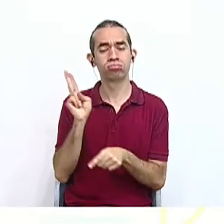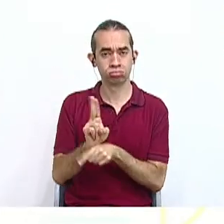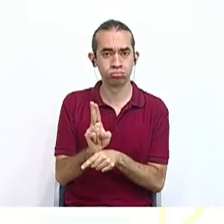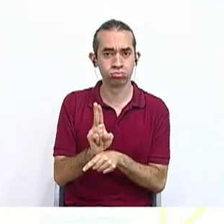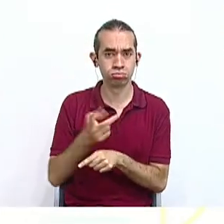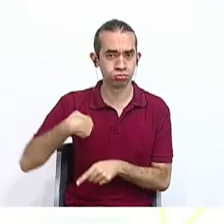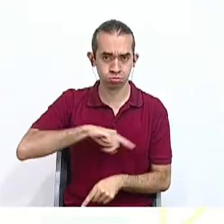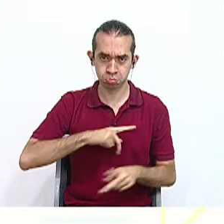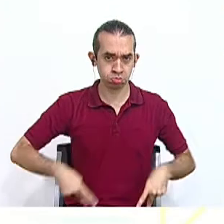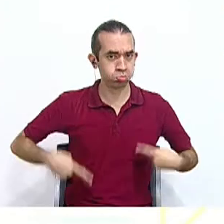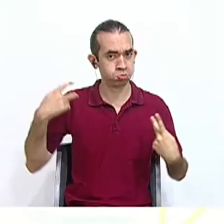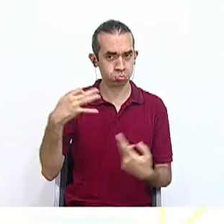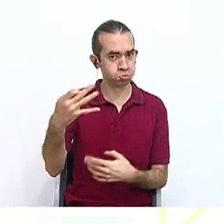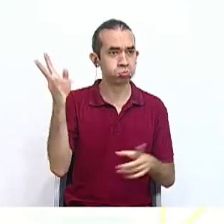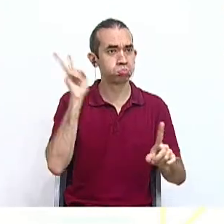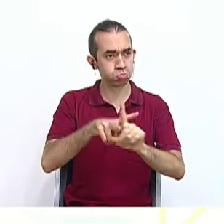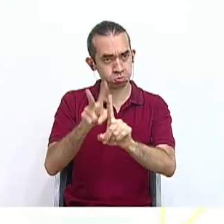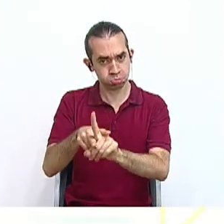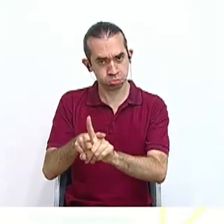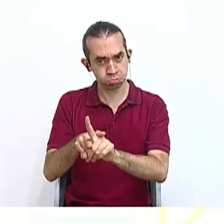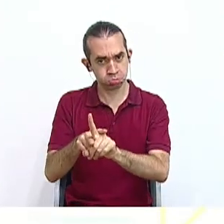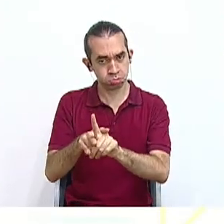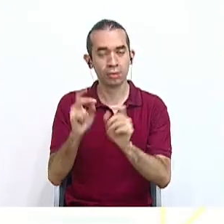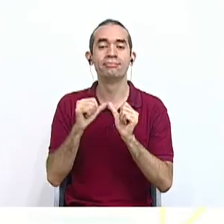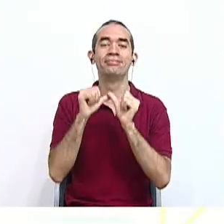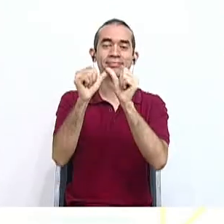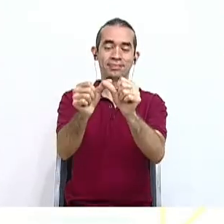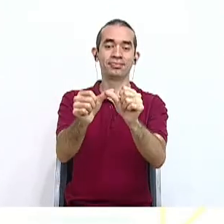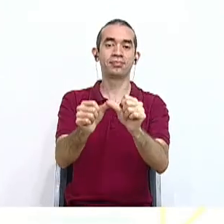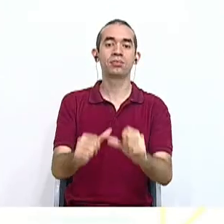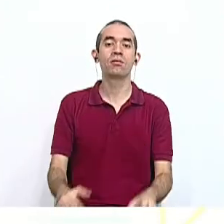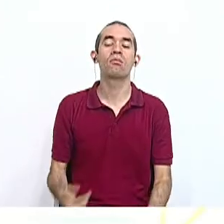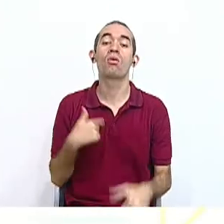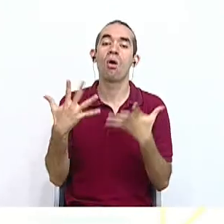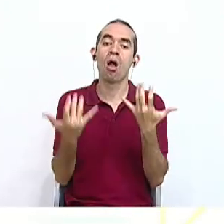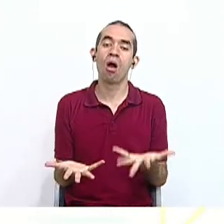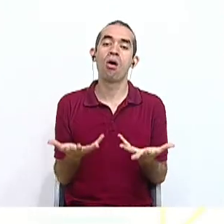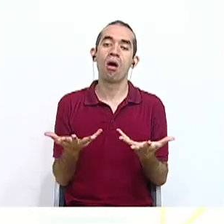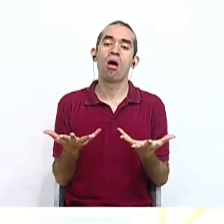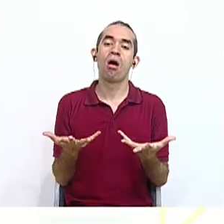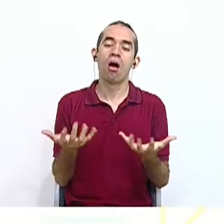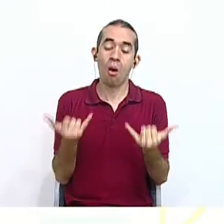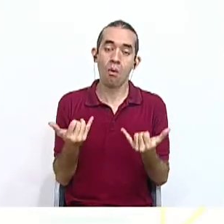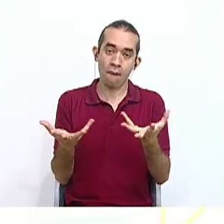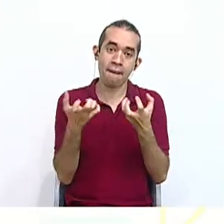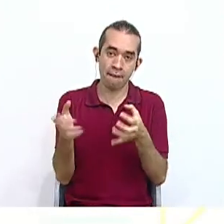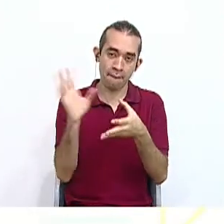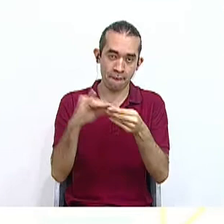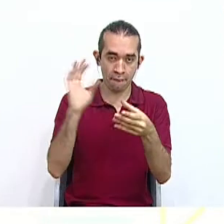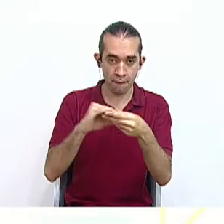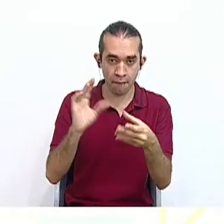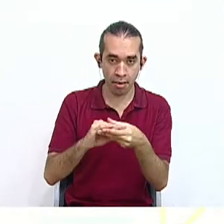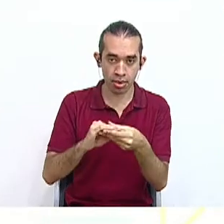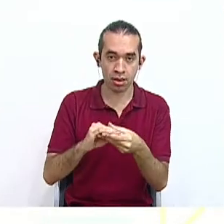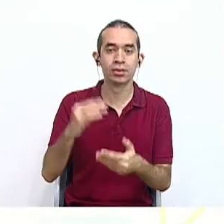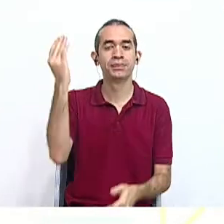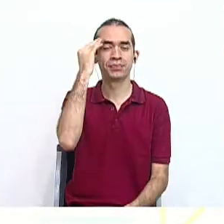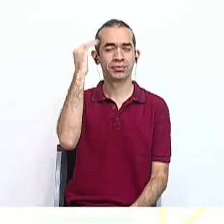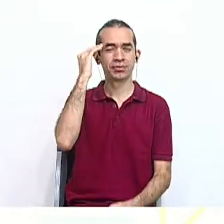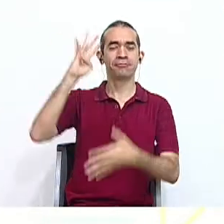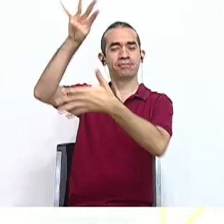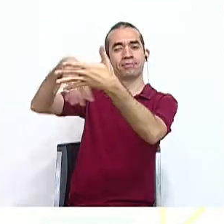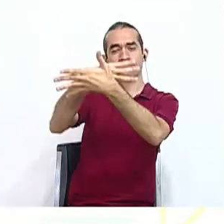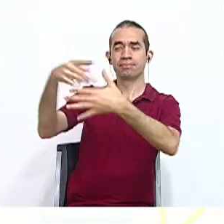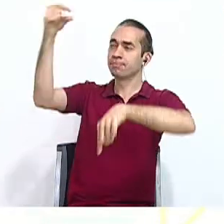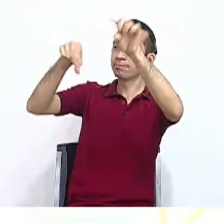en nuestra vida cotidiana? Pues continuemos. Les quiero contar sobre el yodo radioactivo. Si